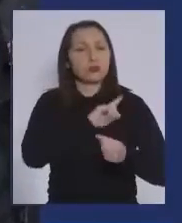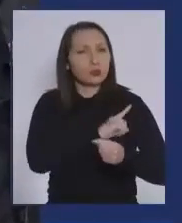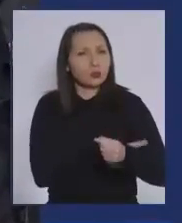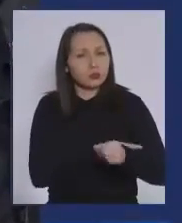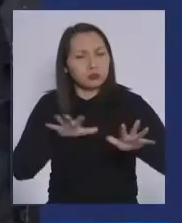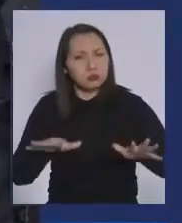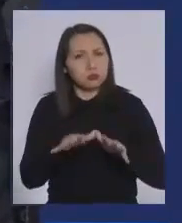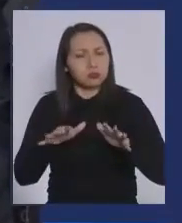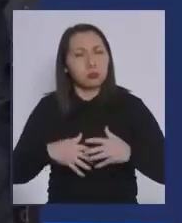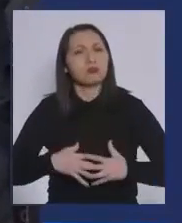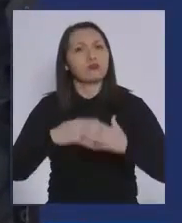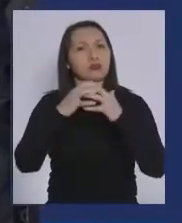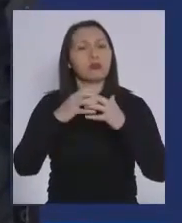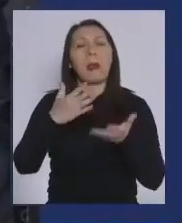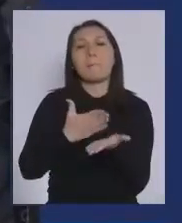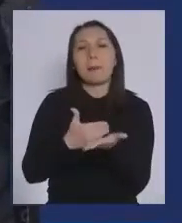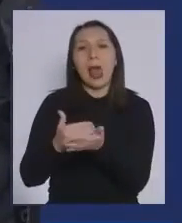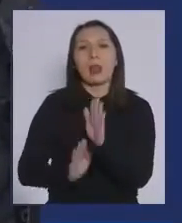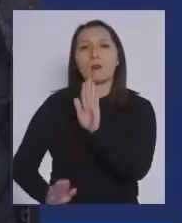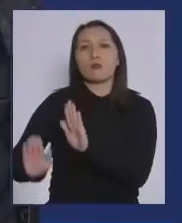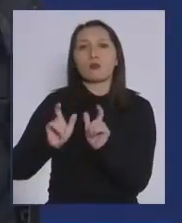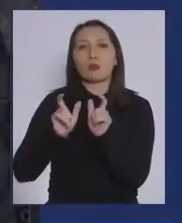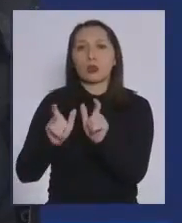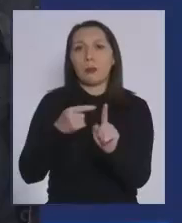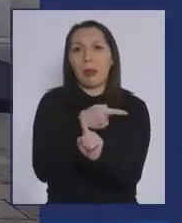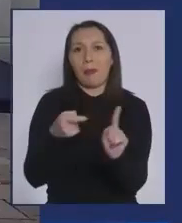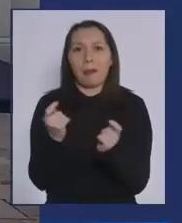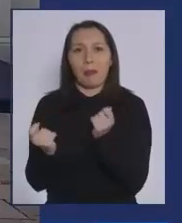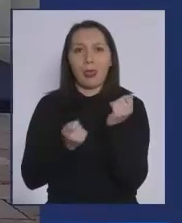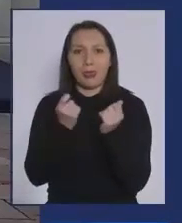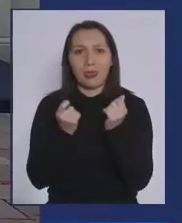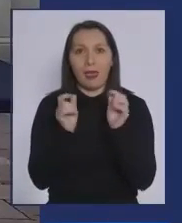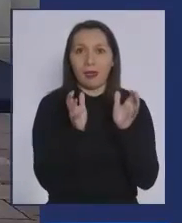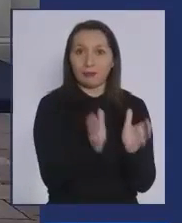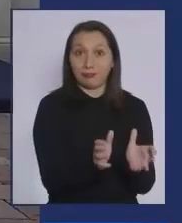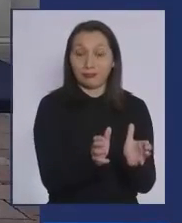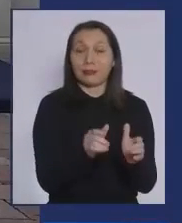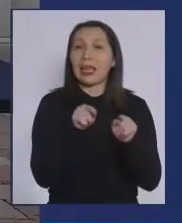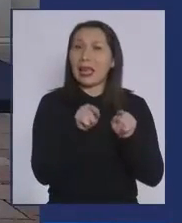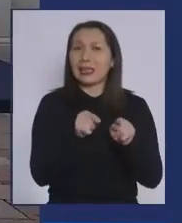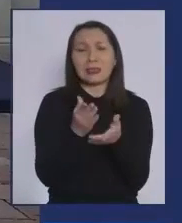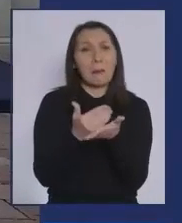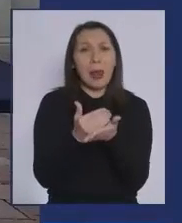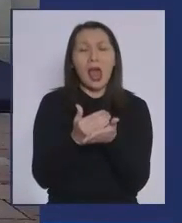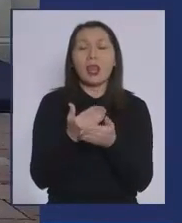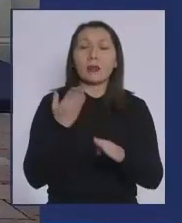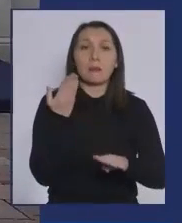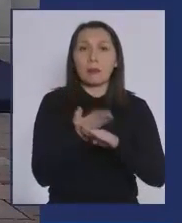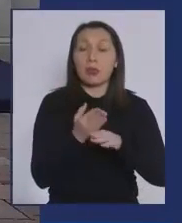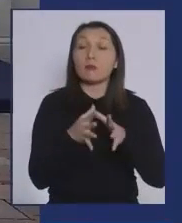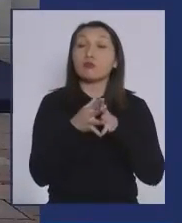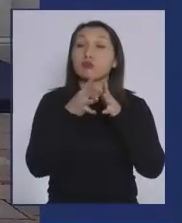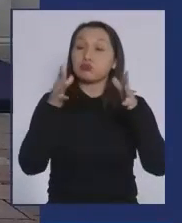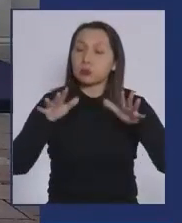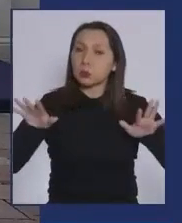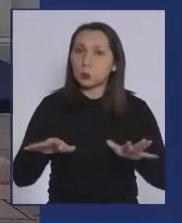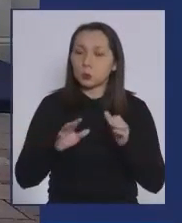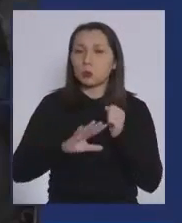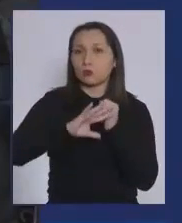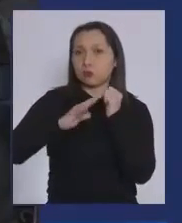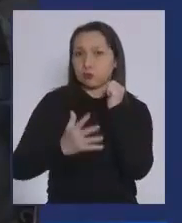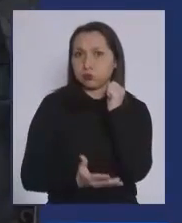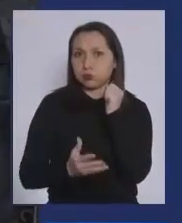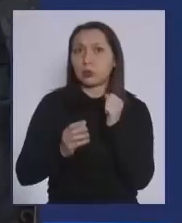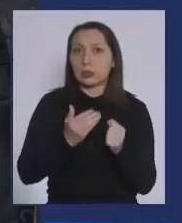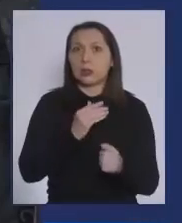fortalecimiento del plan de protección a la clase media que este plan fortalecido exige un enorme esfuerzo fiscal